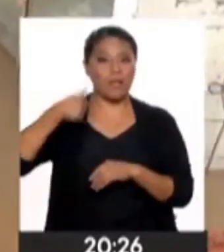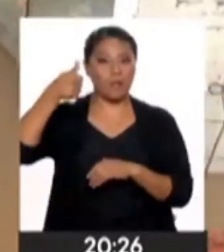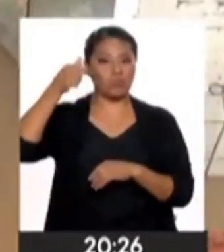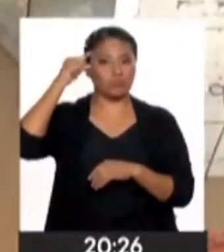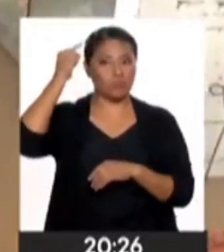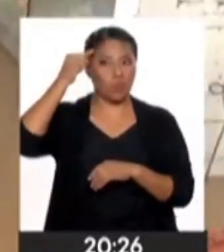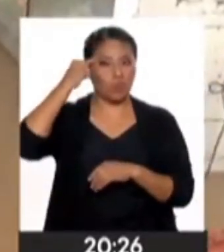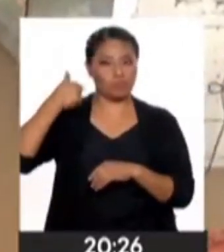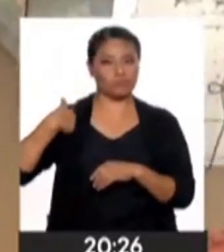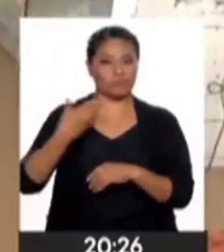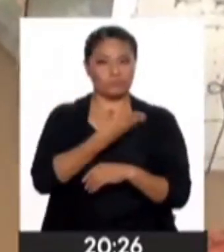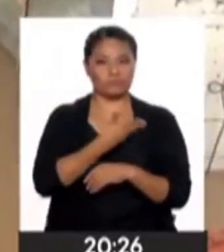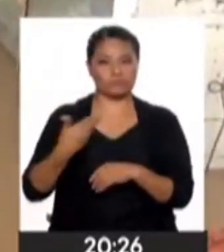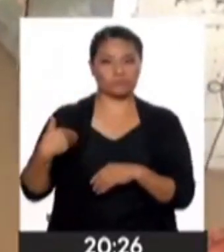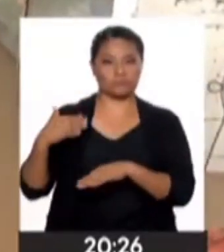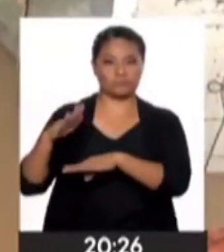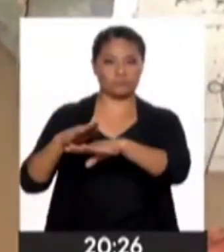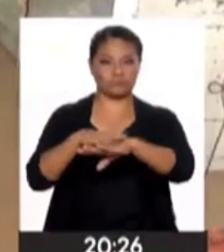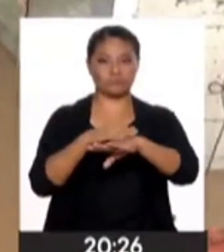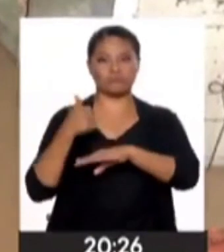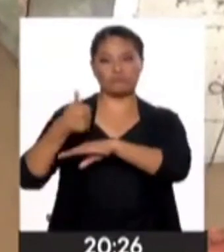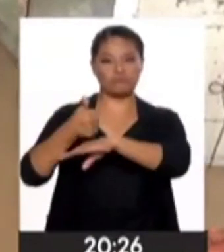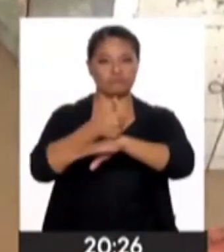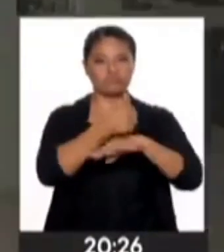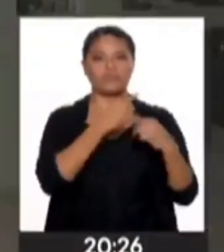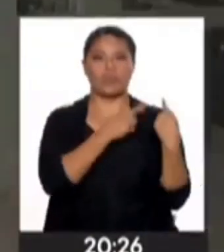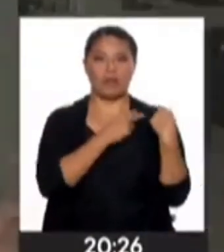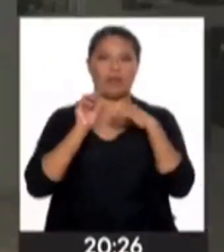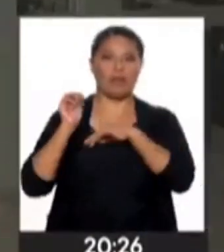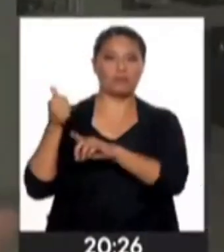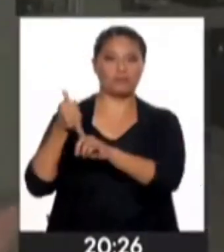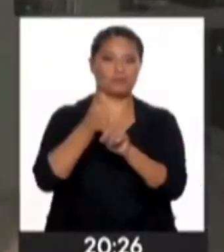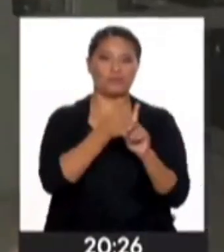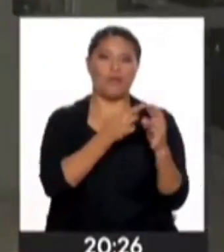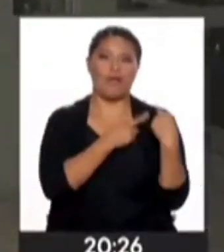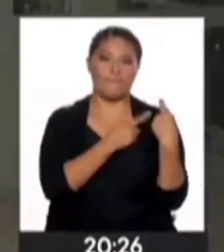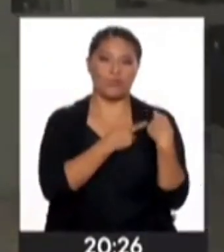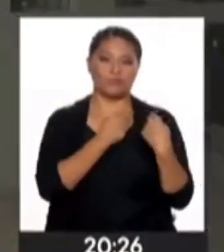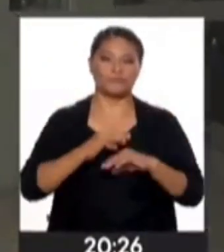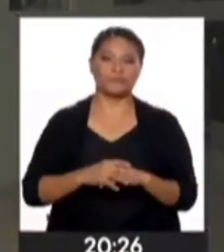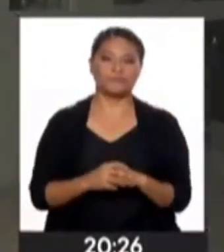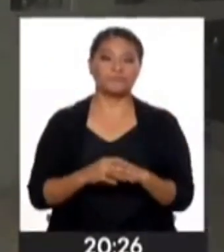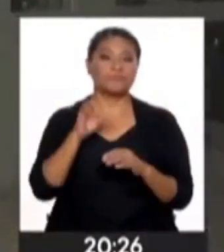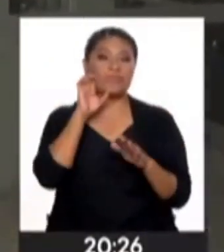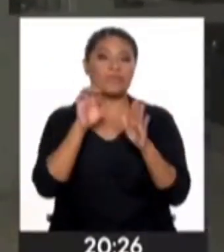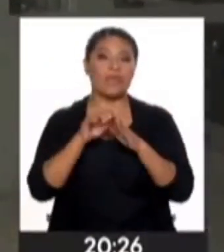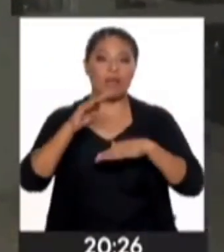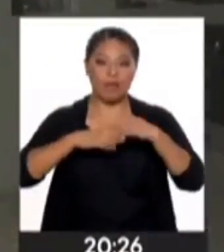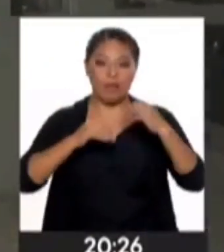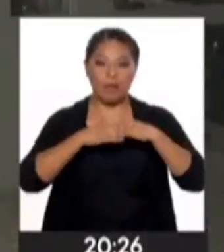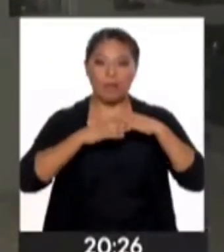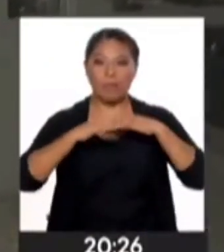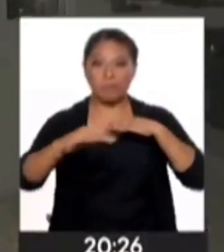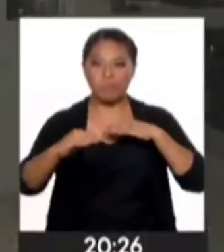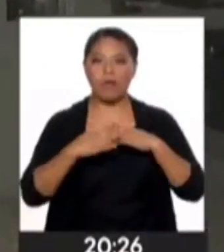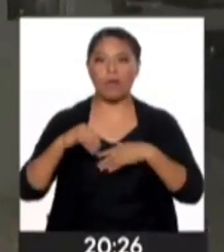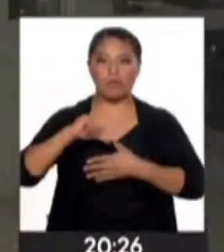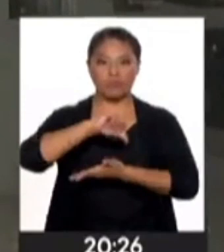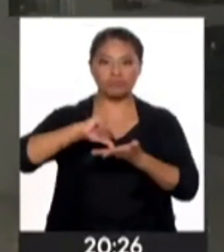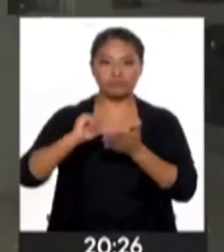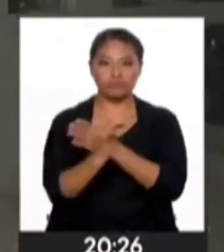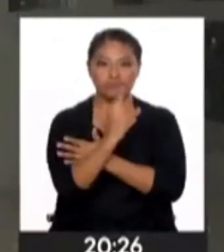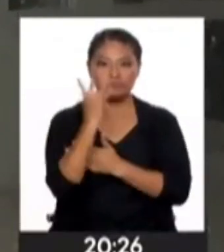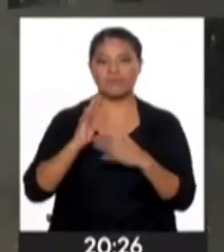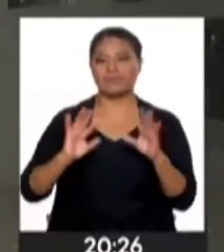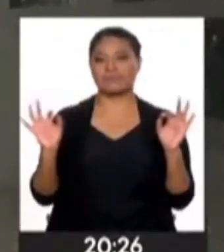No obstante, hay trabajos que no se pueden contemplar. No van a poder hacer, por ejemplo, pistas, veredas o parques u otras cosas.